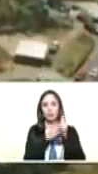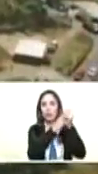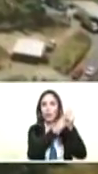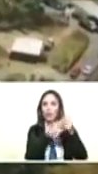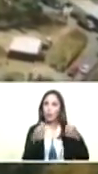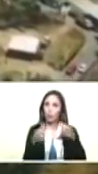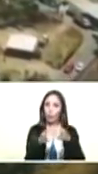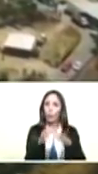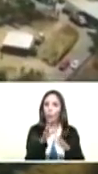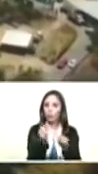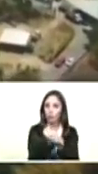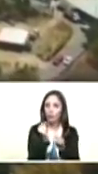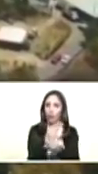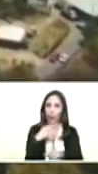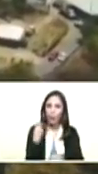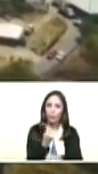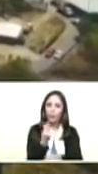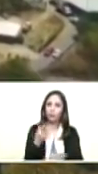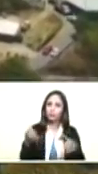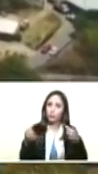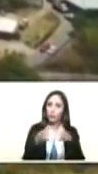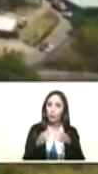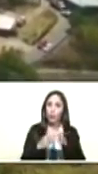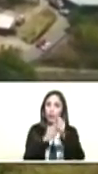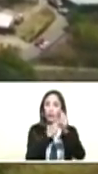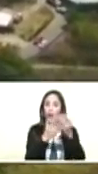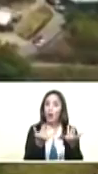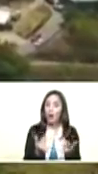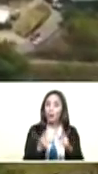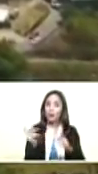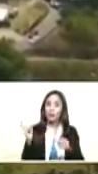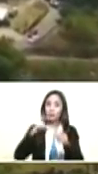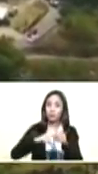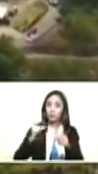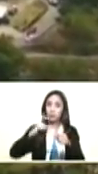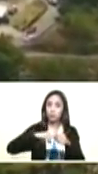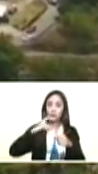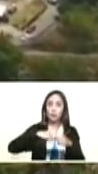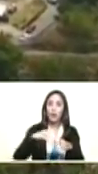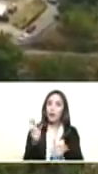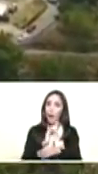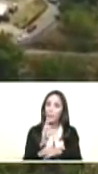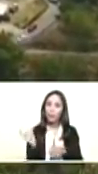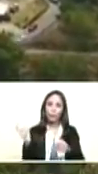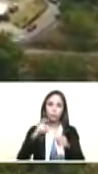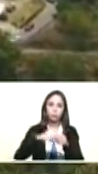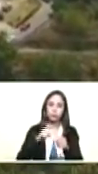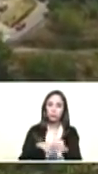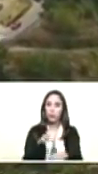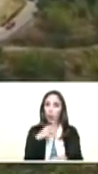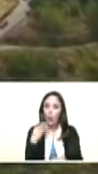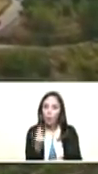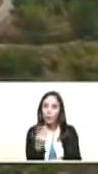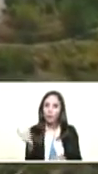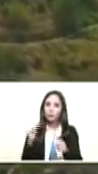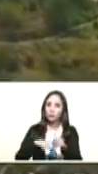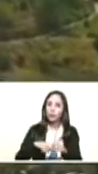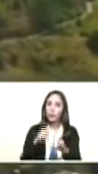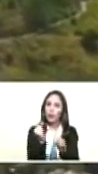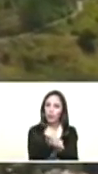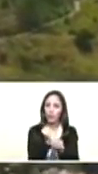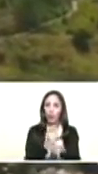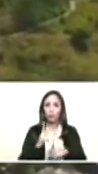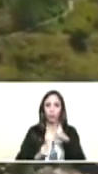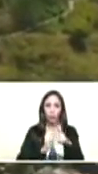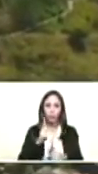Plan Chamba Juvenil Agrourbano. Venimos en un proceso de incorporación acelerada, de fortalecimiento de todo el Plan Chamba Juvenil vinculado al hecho